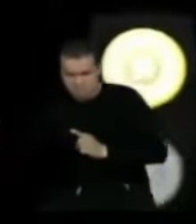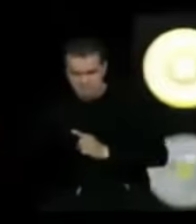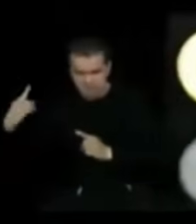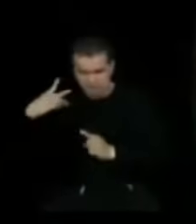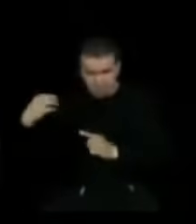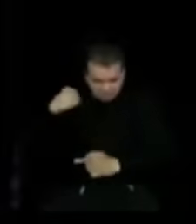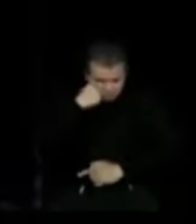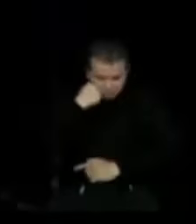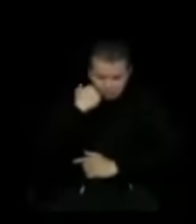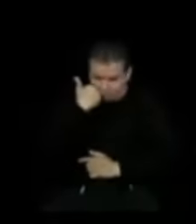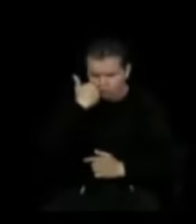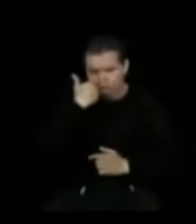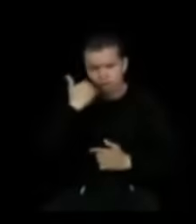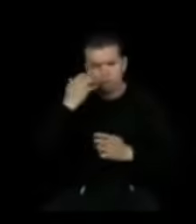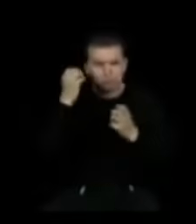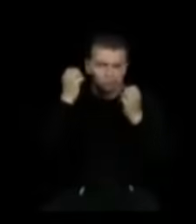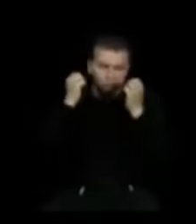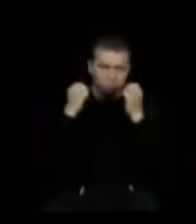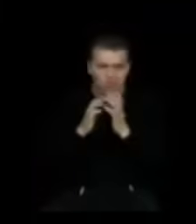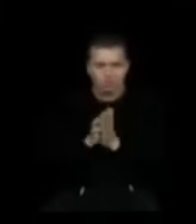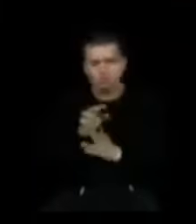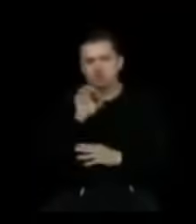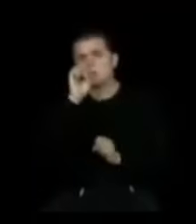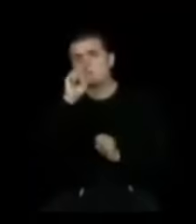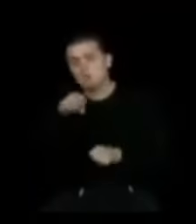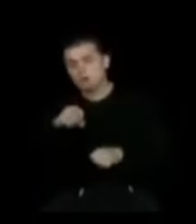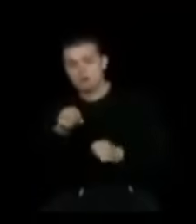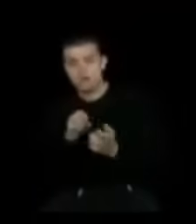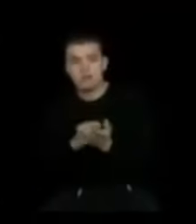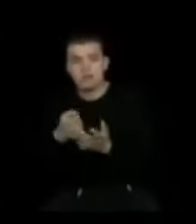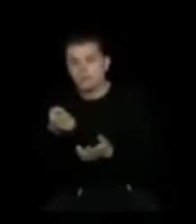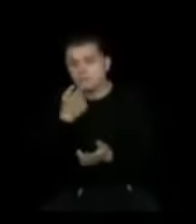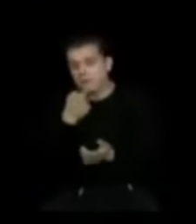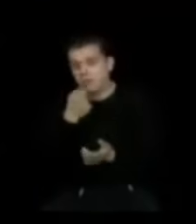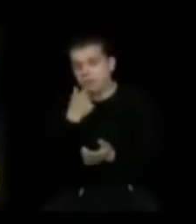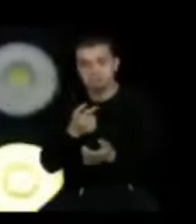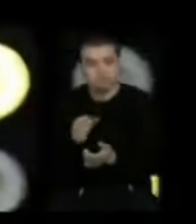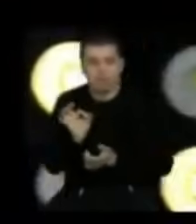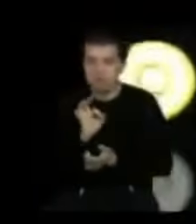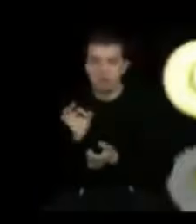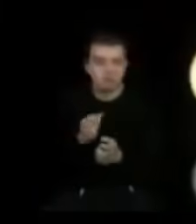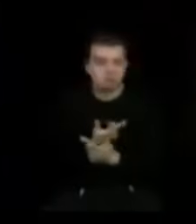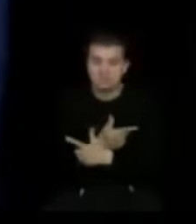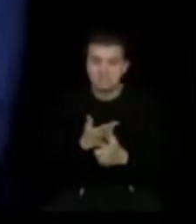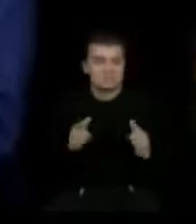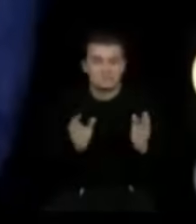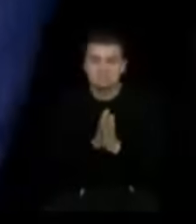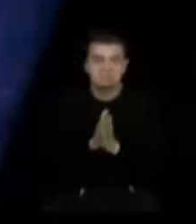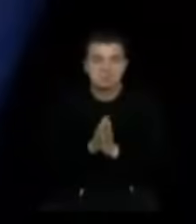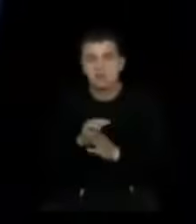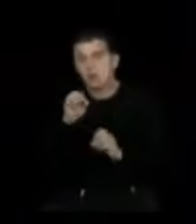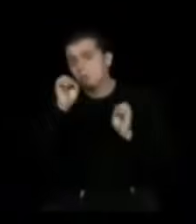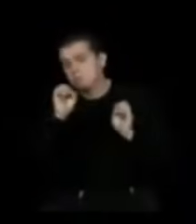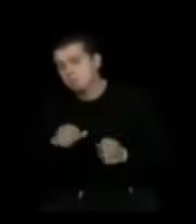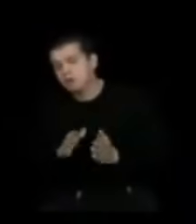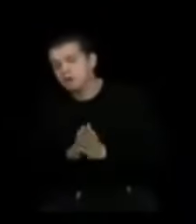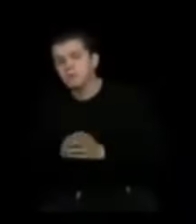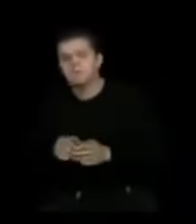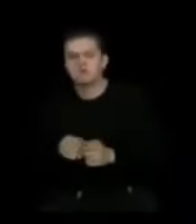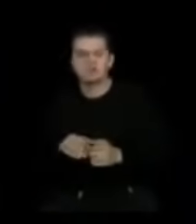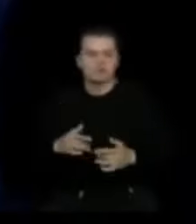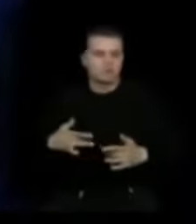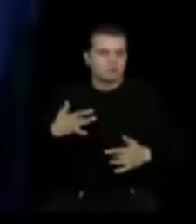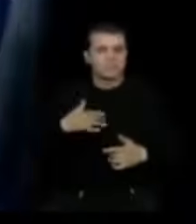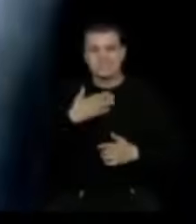físicas. Tú puedes ir al doctor y el doctor te da una medicina, pero no te va a ser libre de ese demonio. Puede ser que te haga sentir